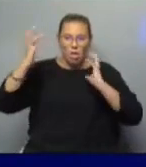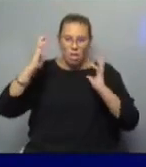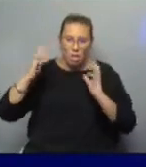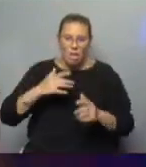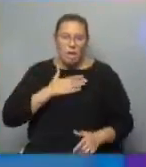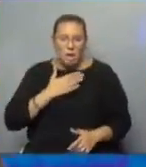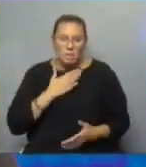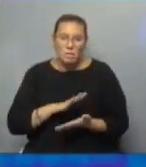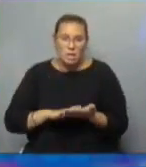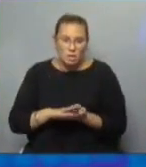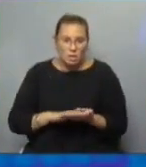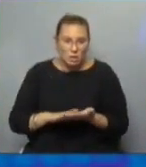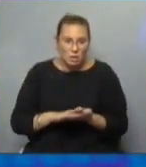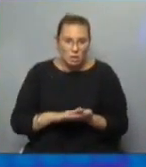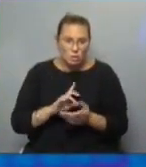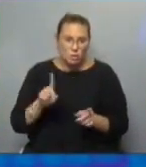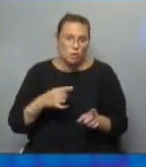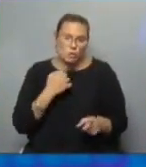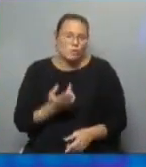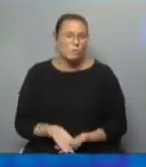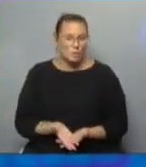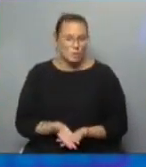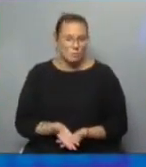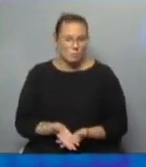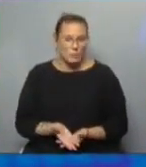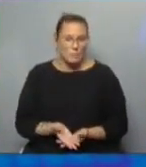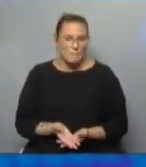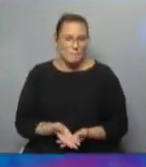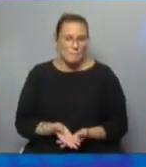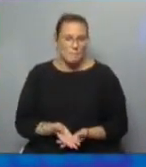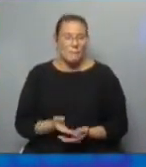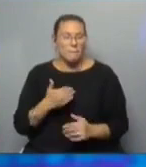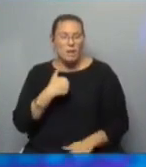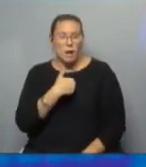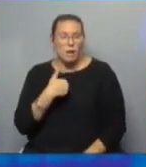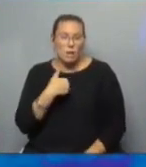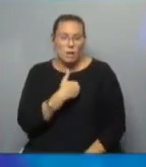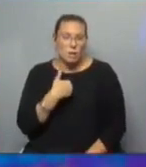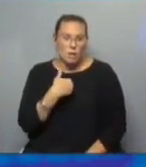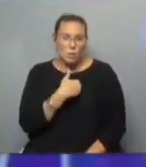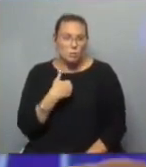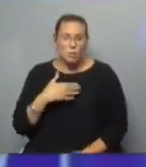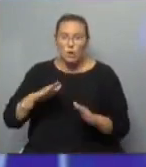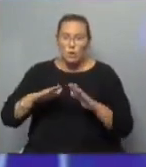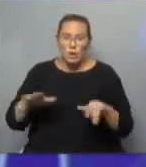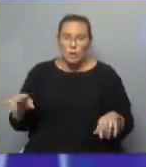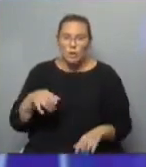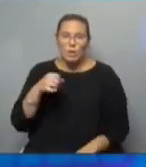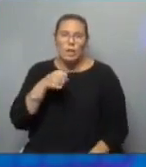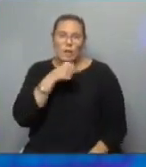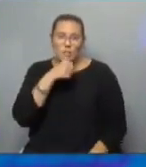tenía... Si no, no funcionaba. O sea, había un rol que tanto pero los niños... ¿Lo de la vieja